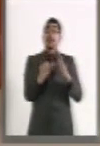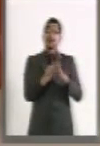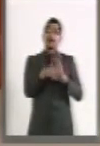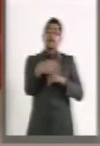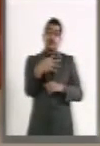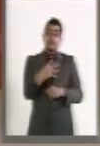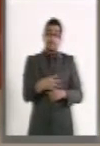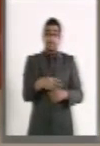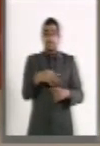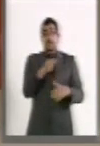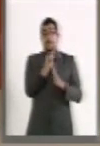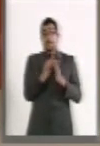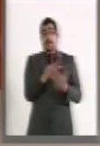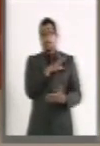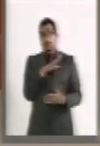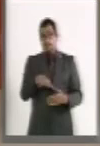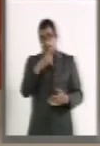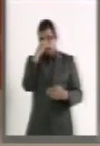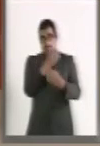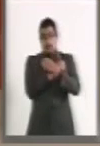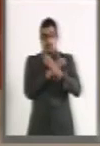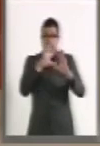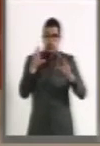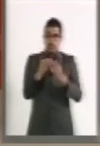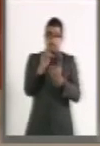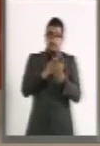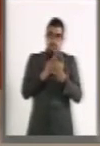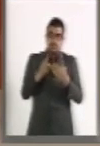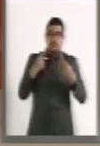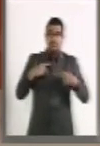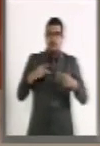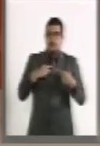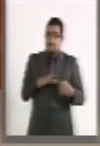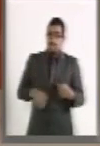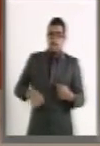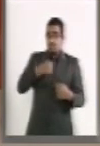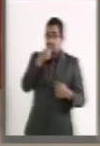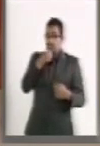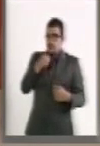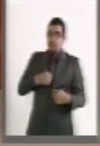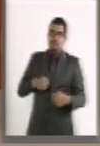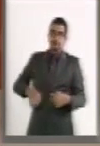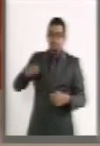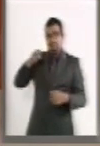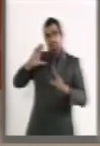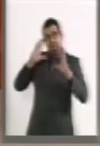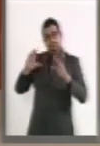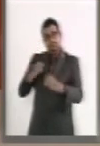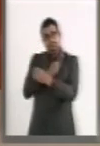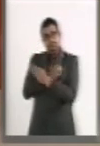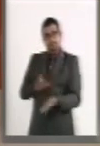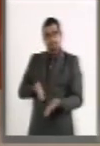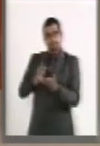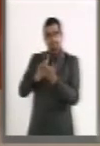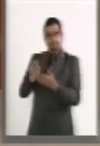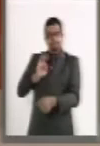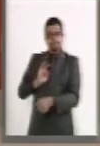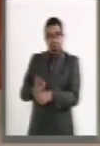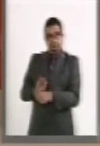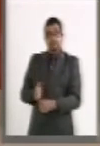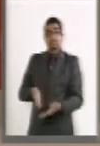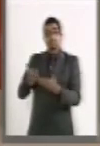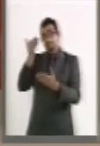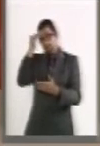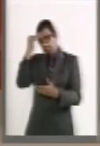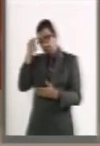Ley General de Educación para establecer los derechos educativos de los adultos mayores en los siguientes términos: promover el conocimiento